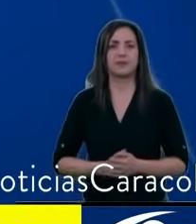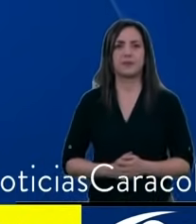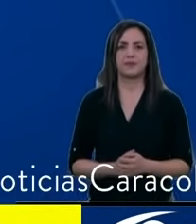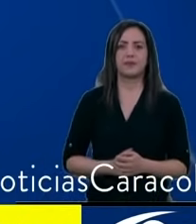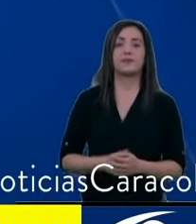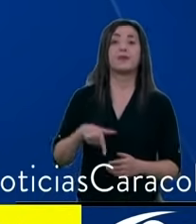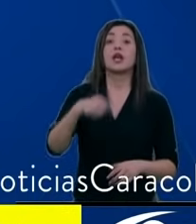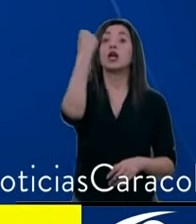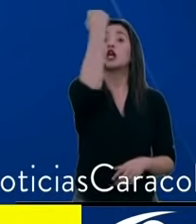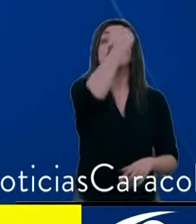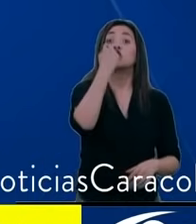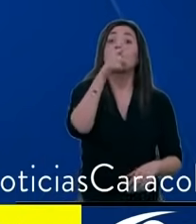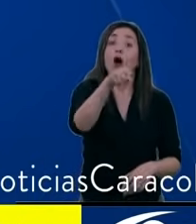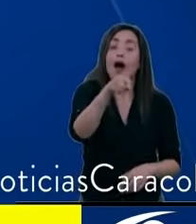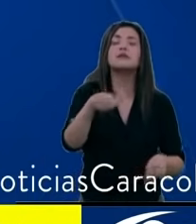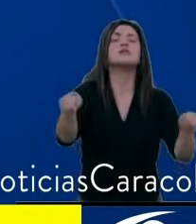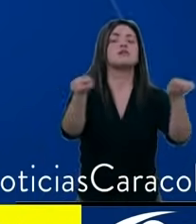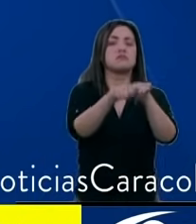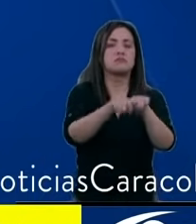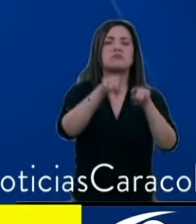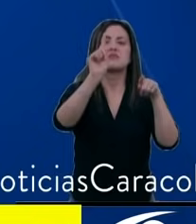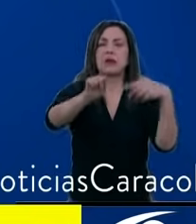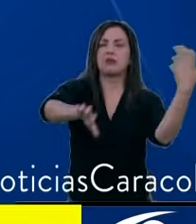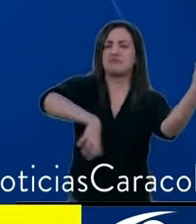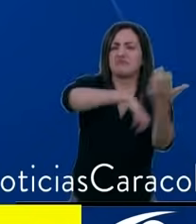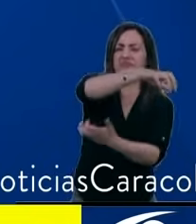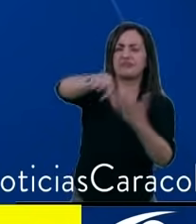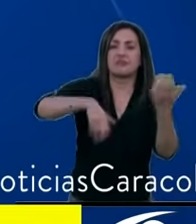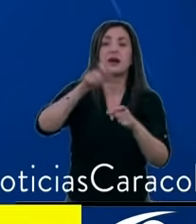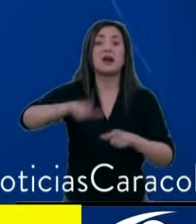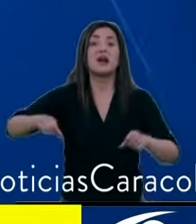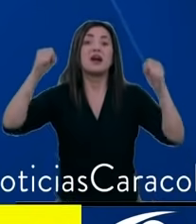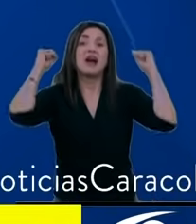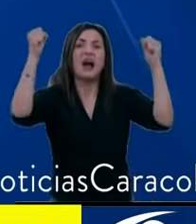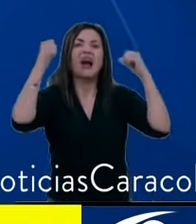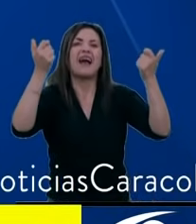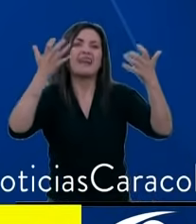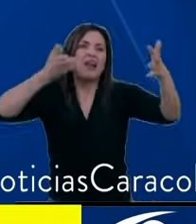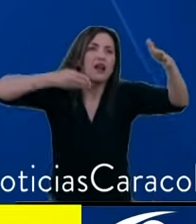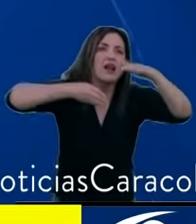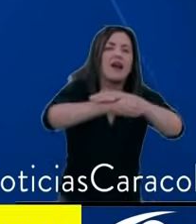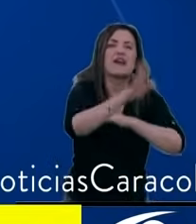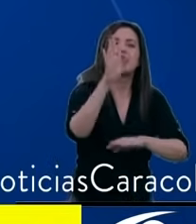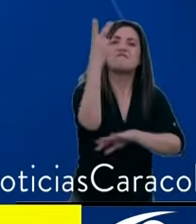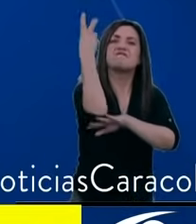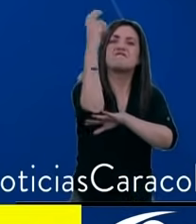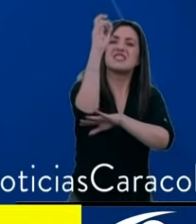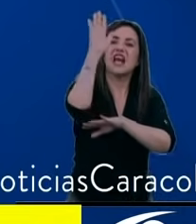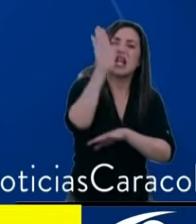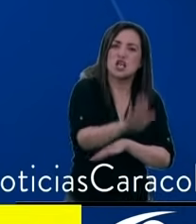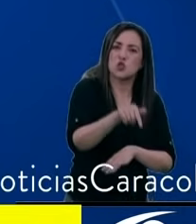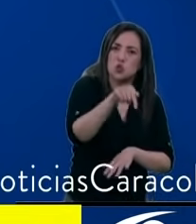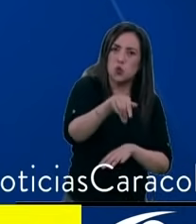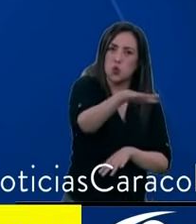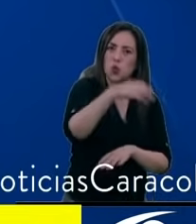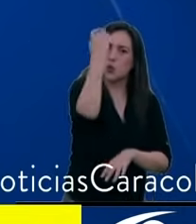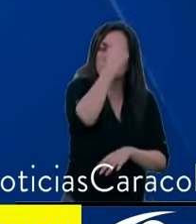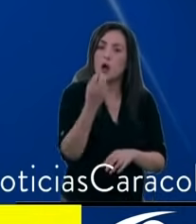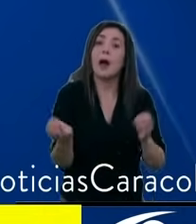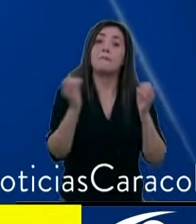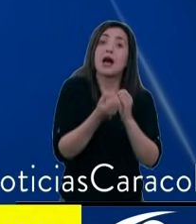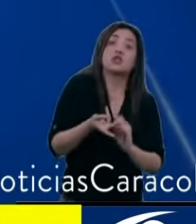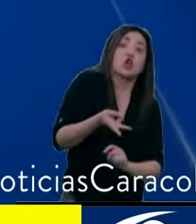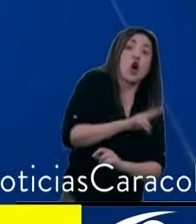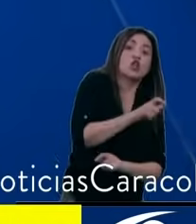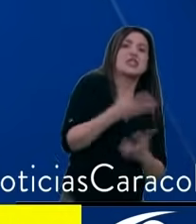En Soacha se registraron otros actos vandálicos. Manifestantes intentaron ingresar a la sede de la Fiscalía General de la Nación y otros buscaron la